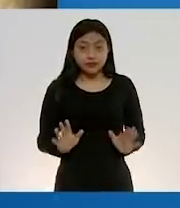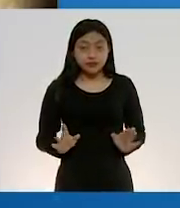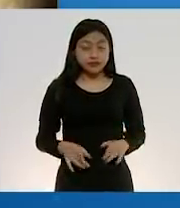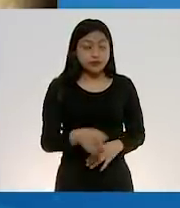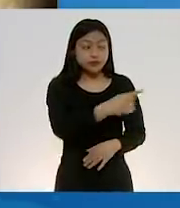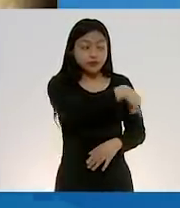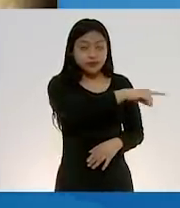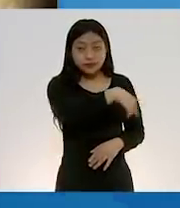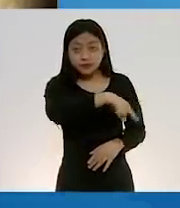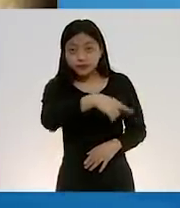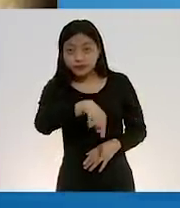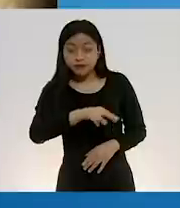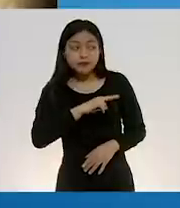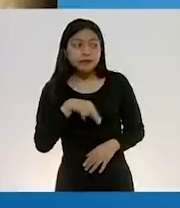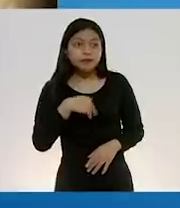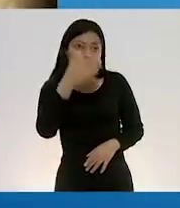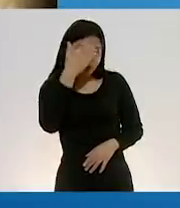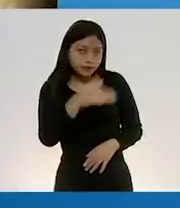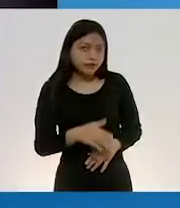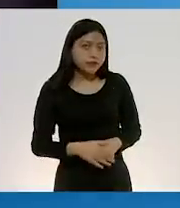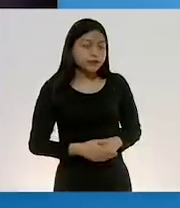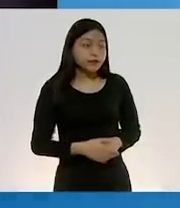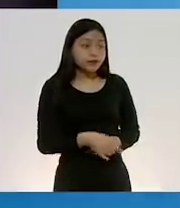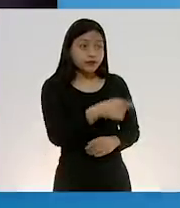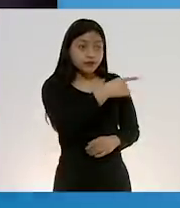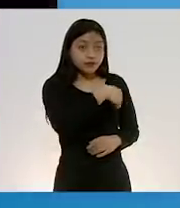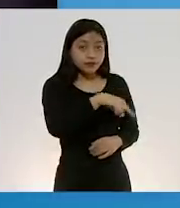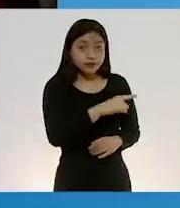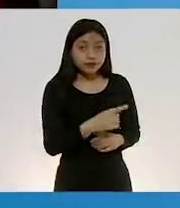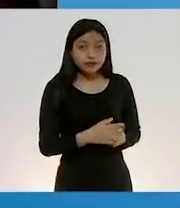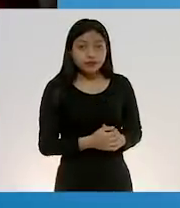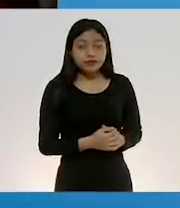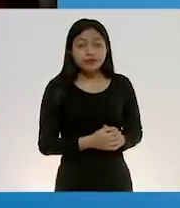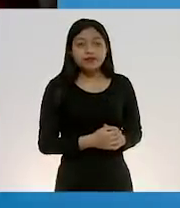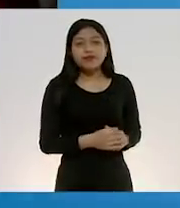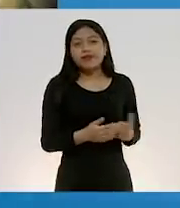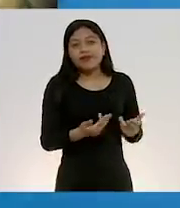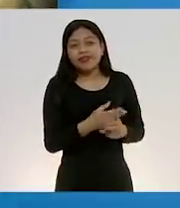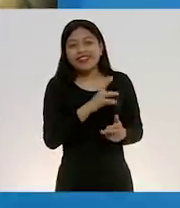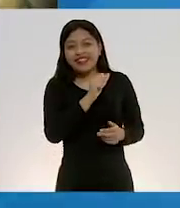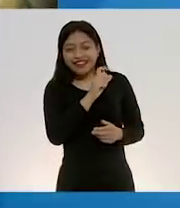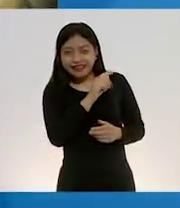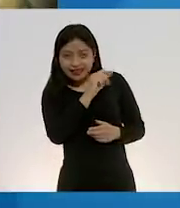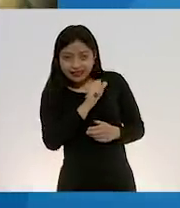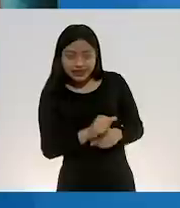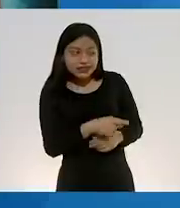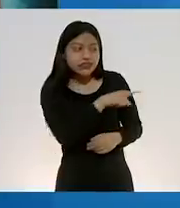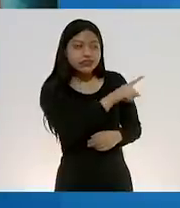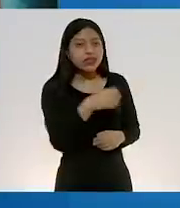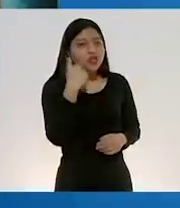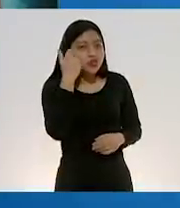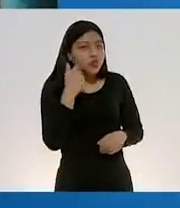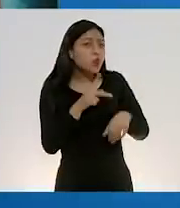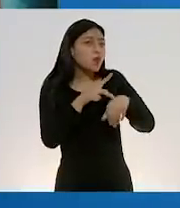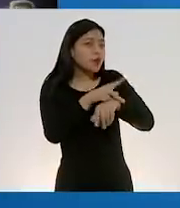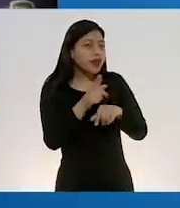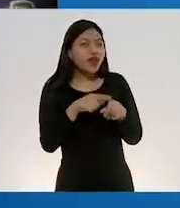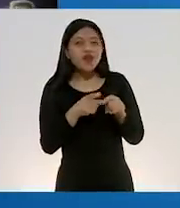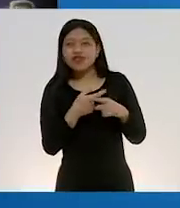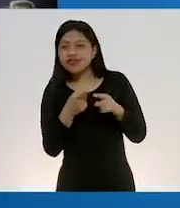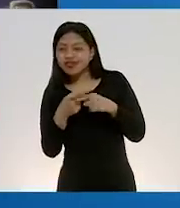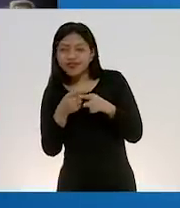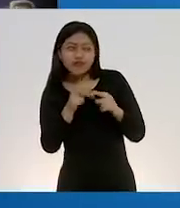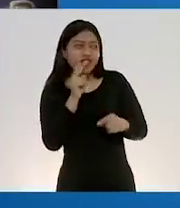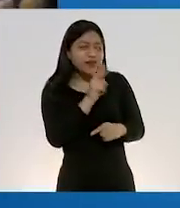se estima tanto como los otros, porque no es sonrojoso en la línea de castas ser menos blanco que los de otra. Y así se ocupan en